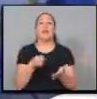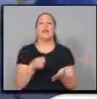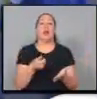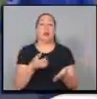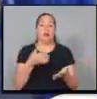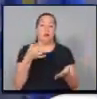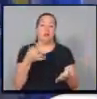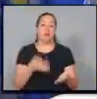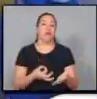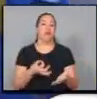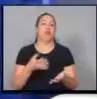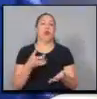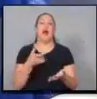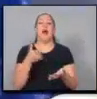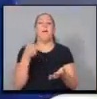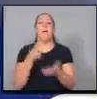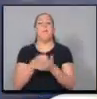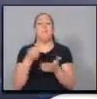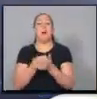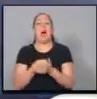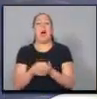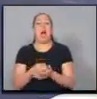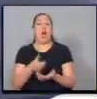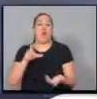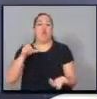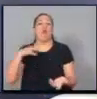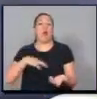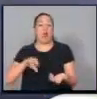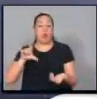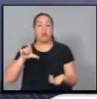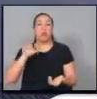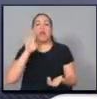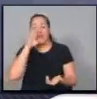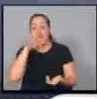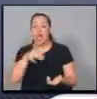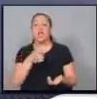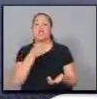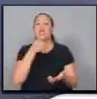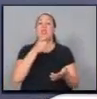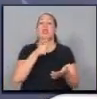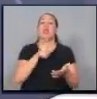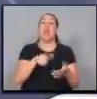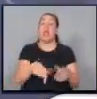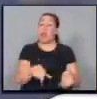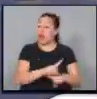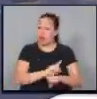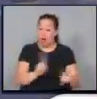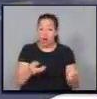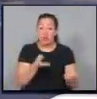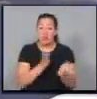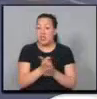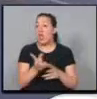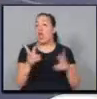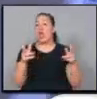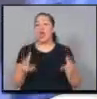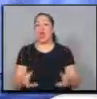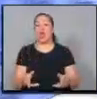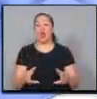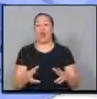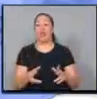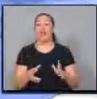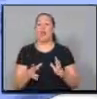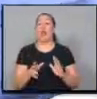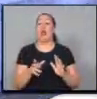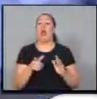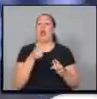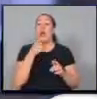del sueldo en negro, que los pongan bajo convenio. Si toda esa situación se destraba, no van a cortar la autopista, pero están negociando en